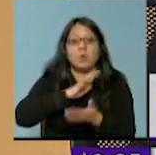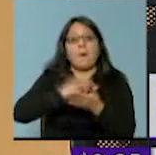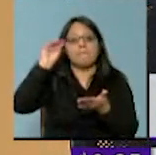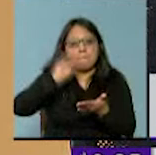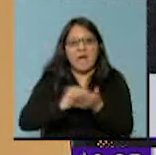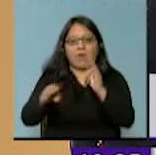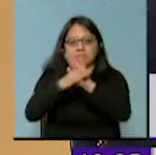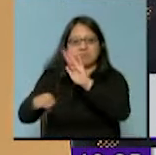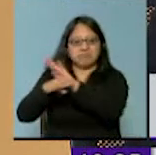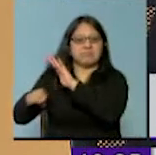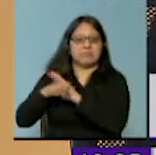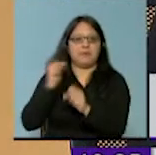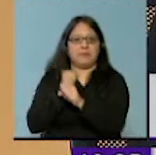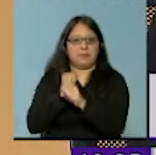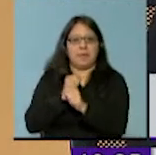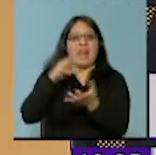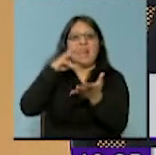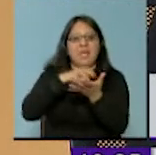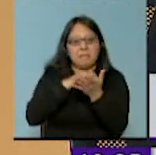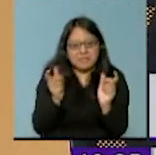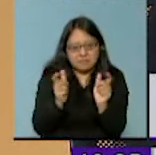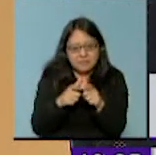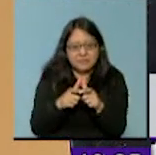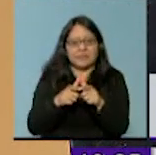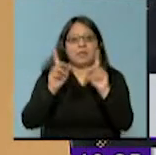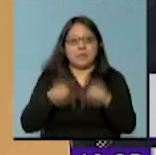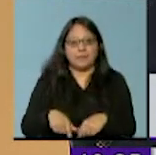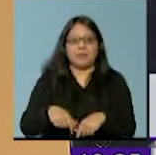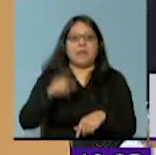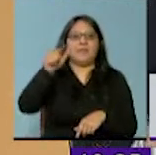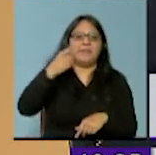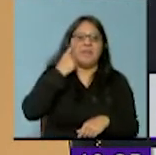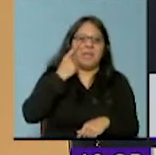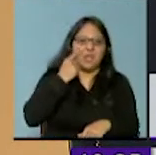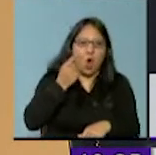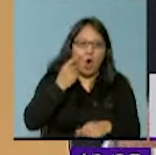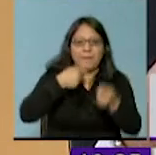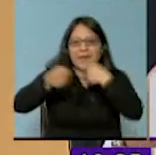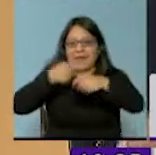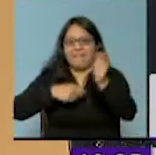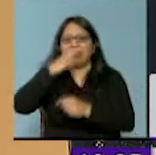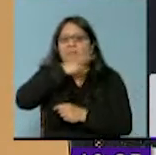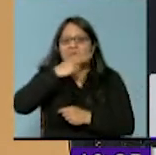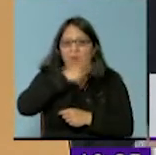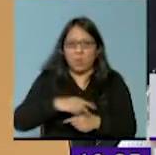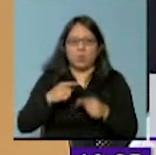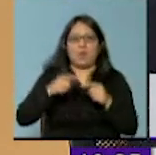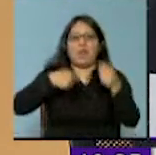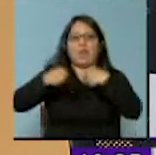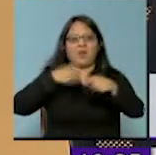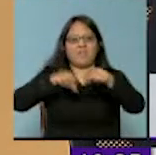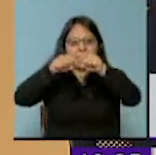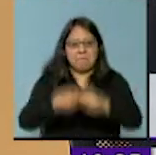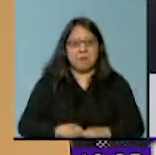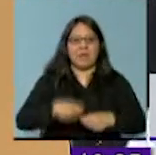las pymes, a ver, desde el señor que vende la verdura, la carnicería, la panadería, la boutique,